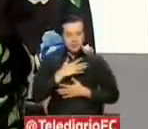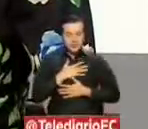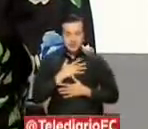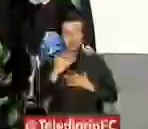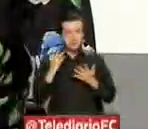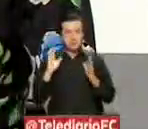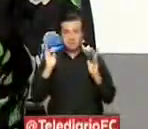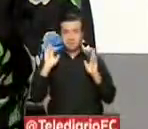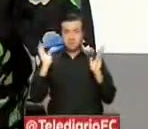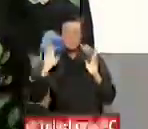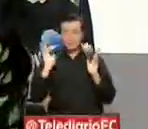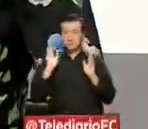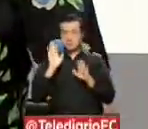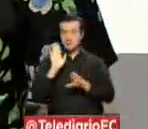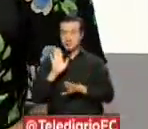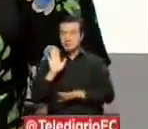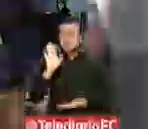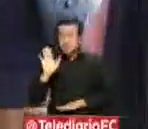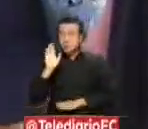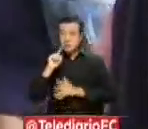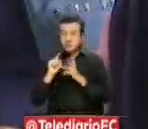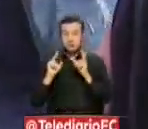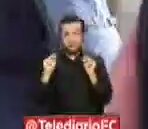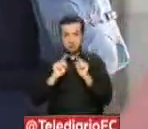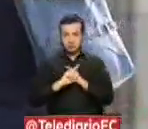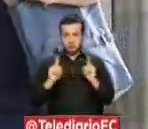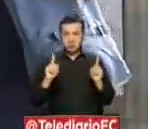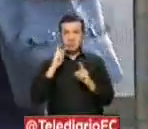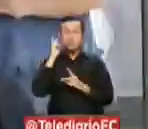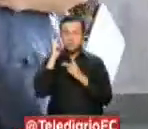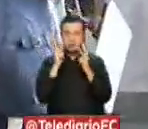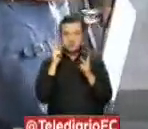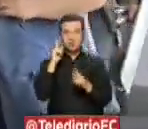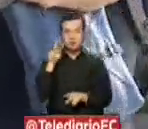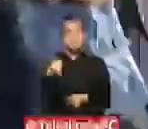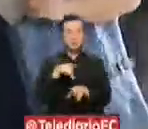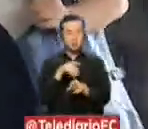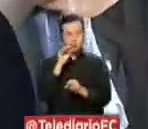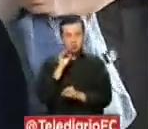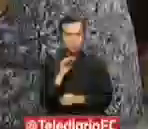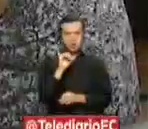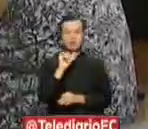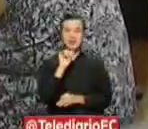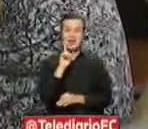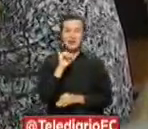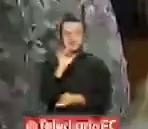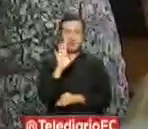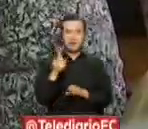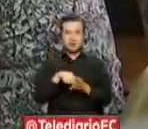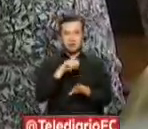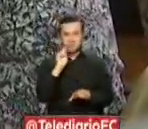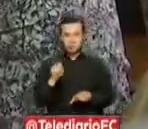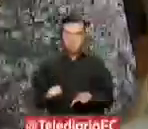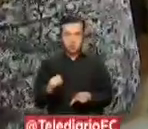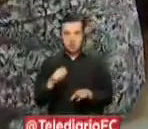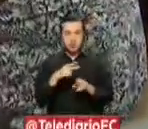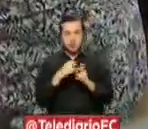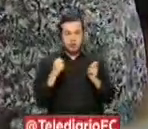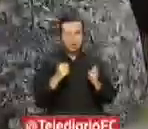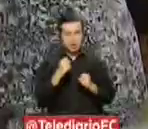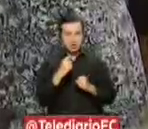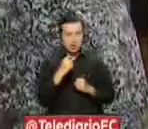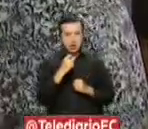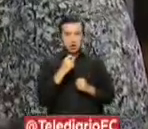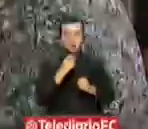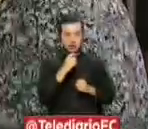no existieron ofrecimientos. La visita fue profesional porque, según Yadira Cadena, el abogado de los ex agentes de inteligencia no